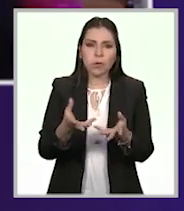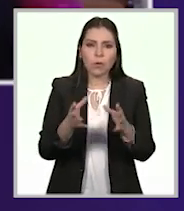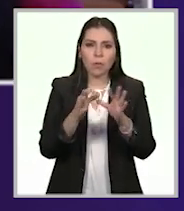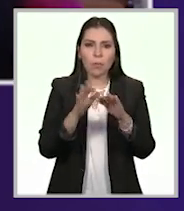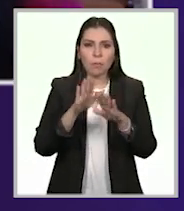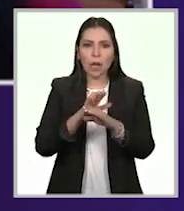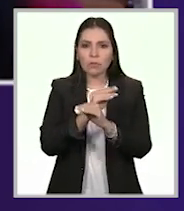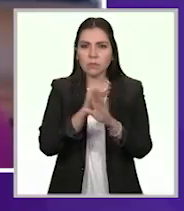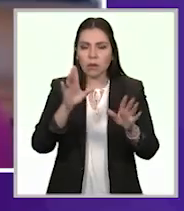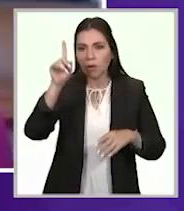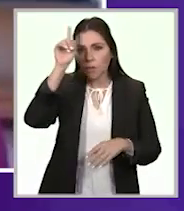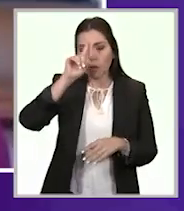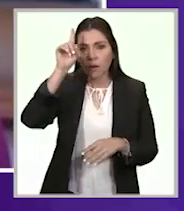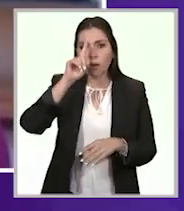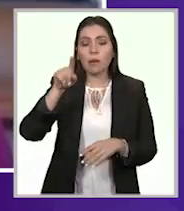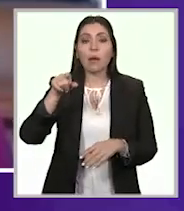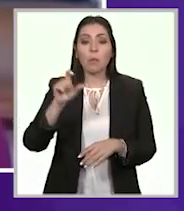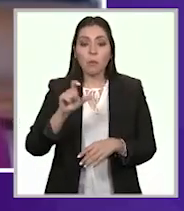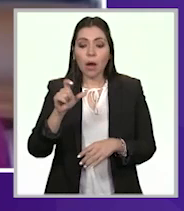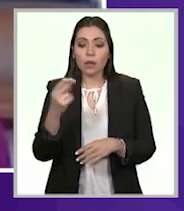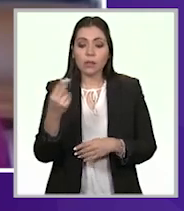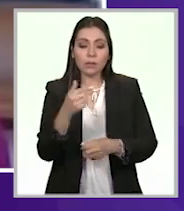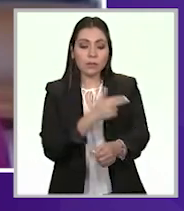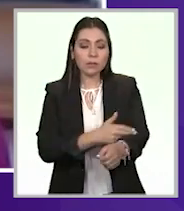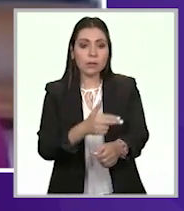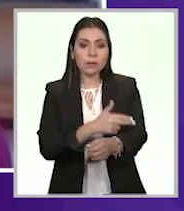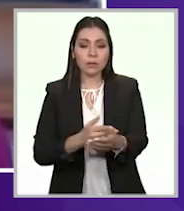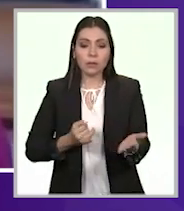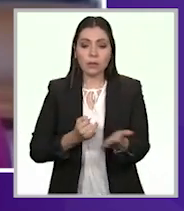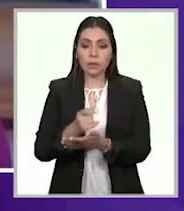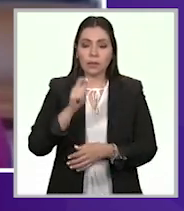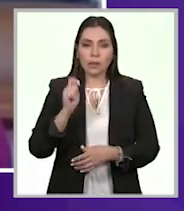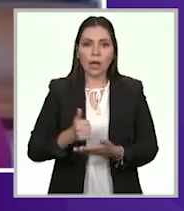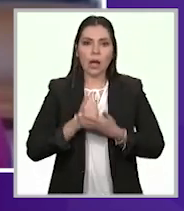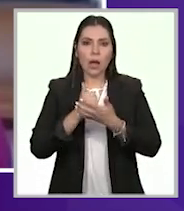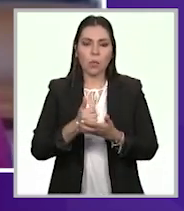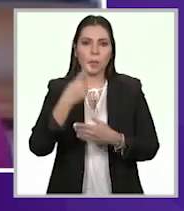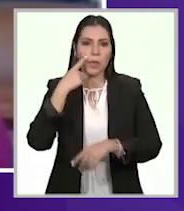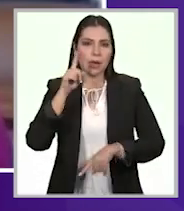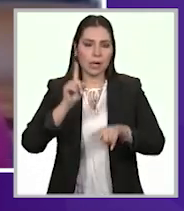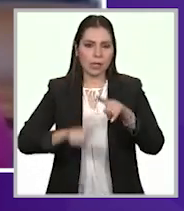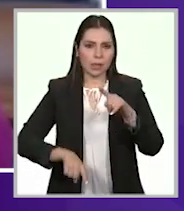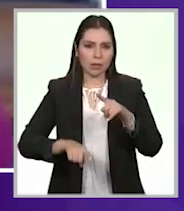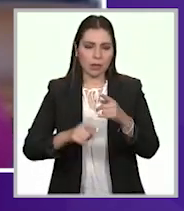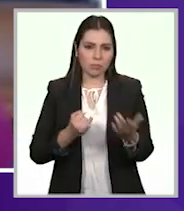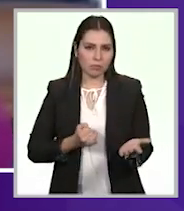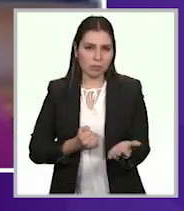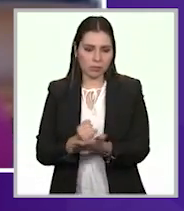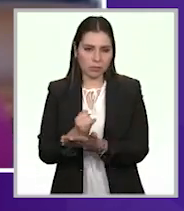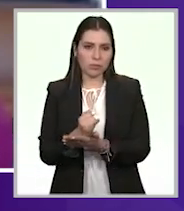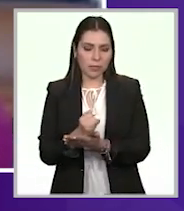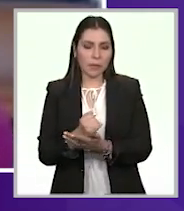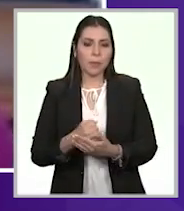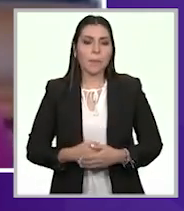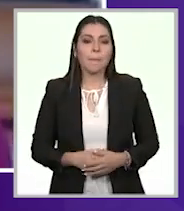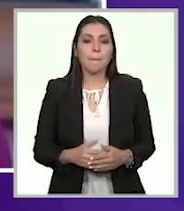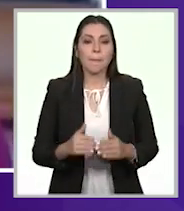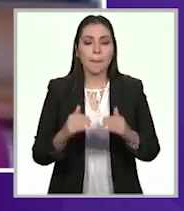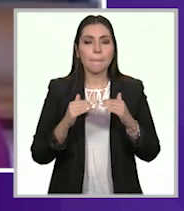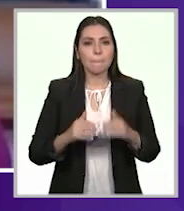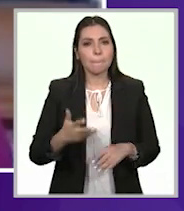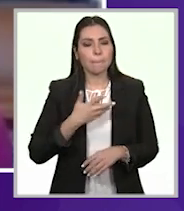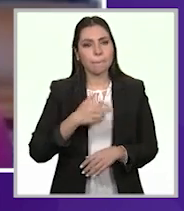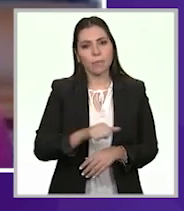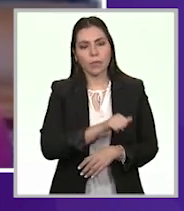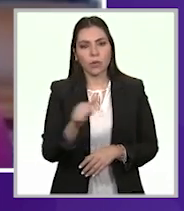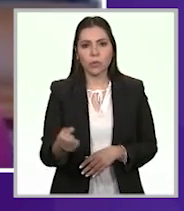es iluminador y, por tanto, sirve para resolver el caso que se tiene enfrente. Hay otras dos categorías también